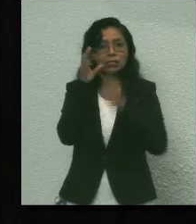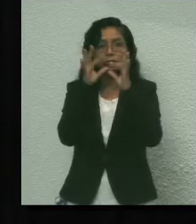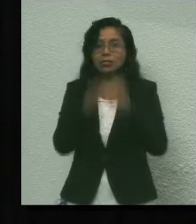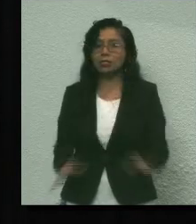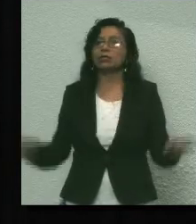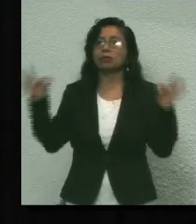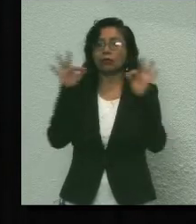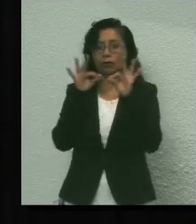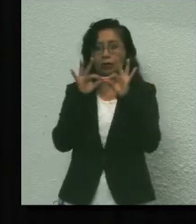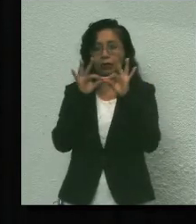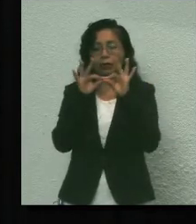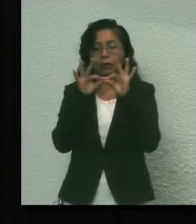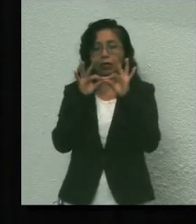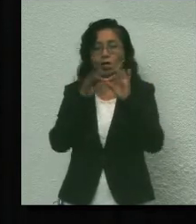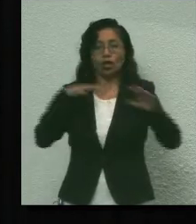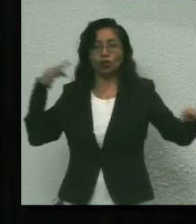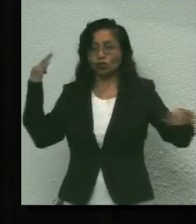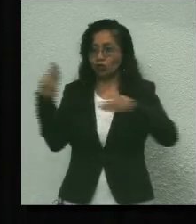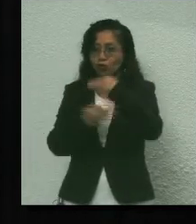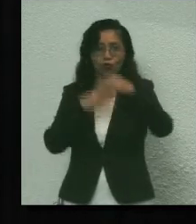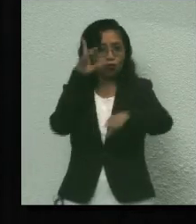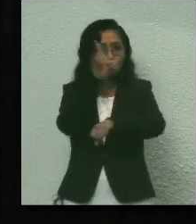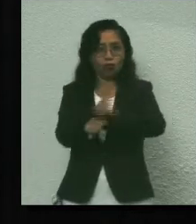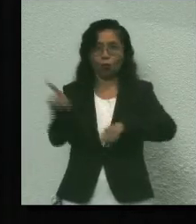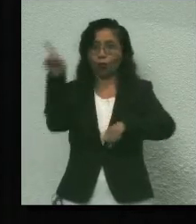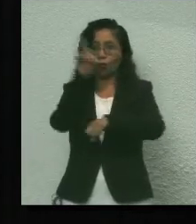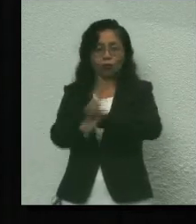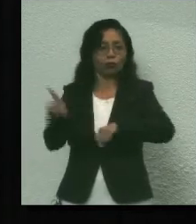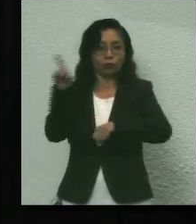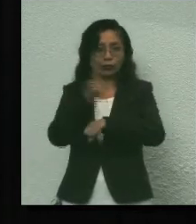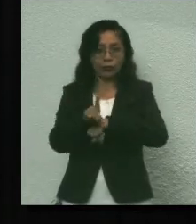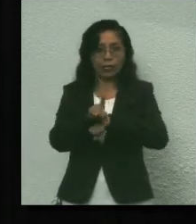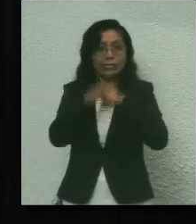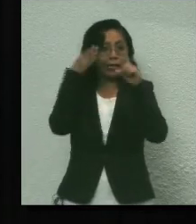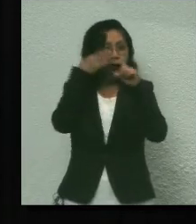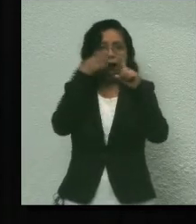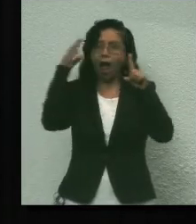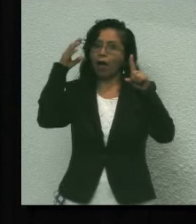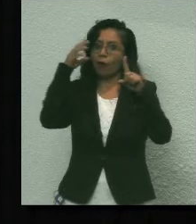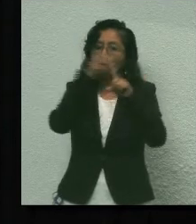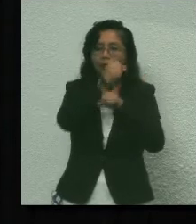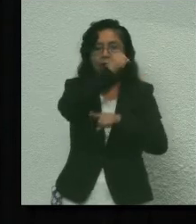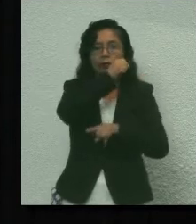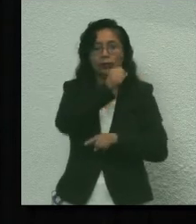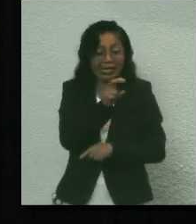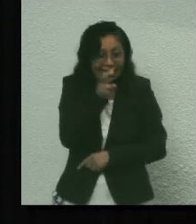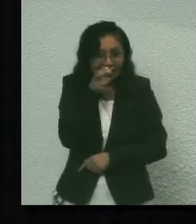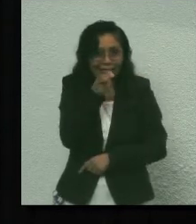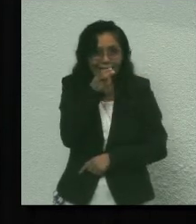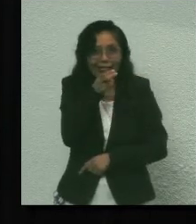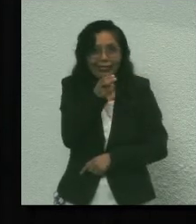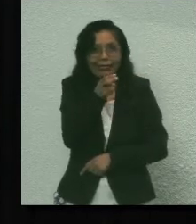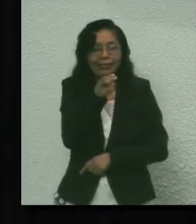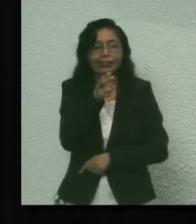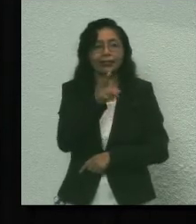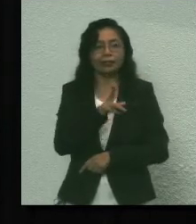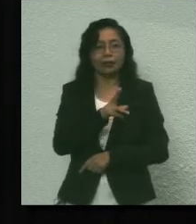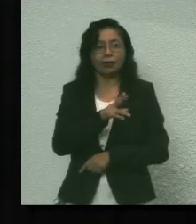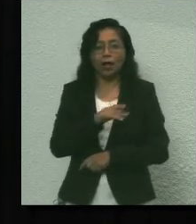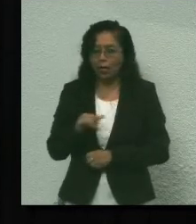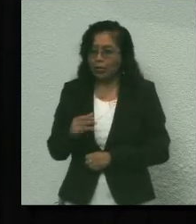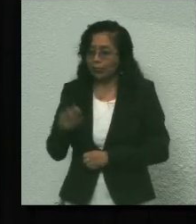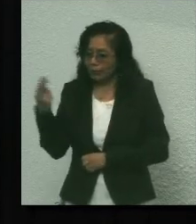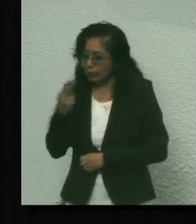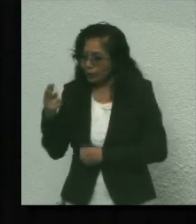federal todos los días lograr resultados positivos en este aspecto requiere de instituciones